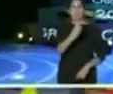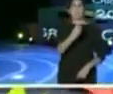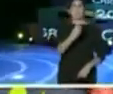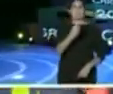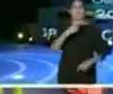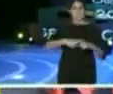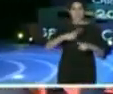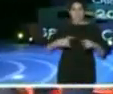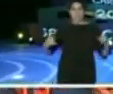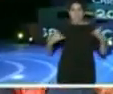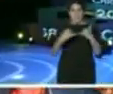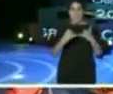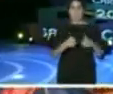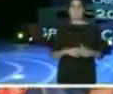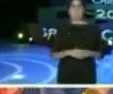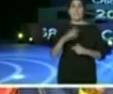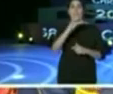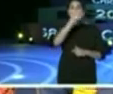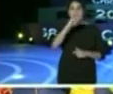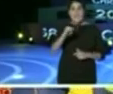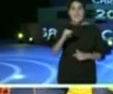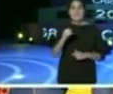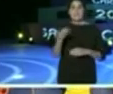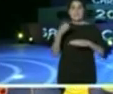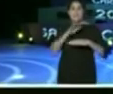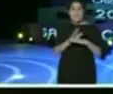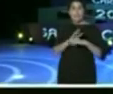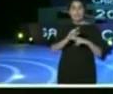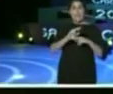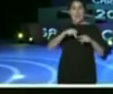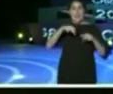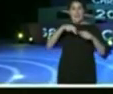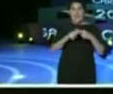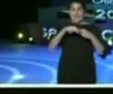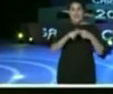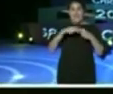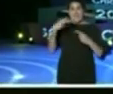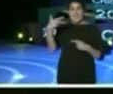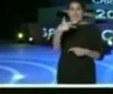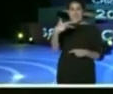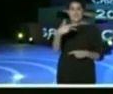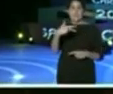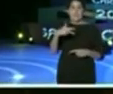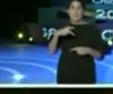candidata Jennifer García Dorta, representante de Ferretería Chávez de Guamasa y Tegas de Tacoronte.